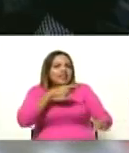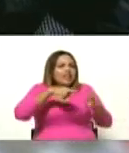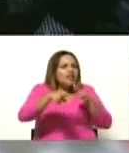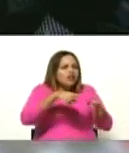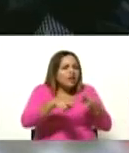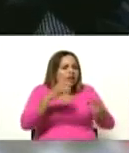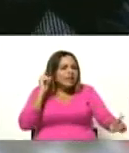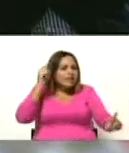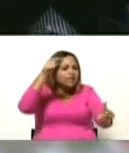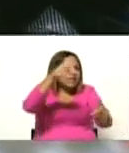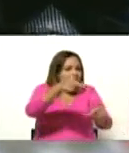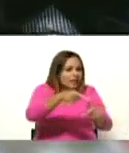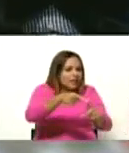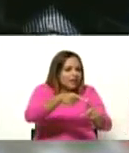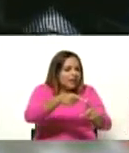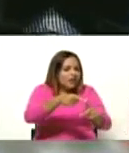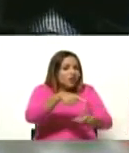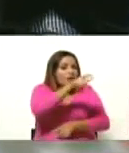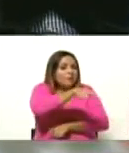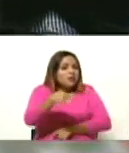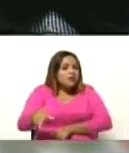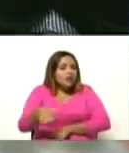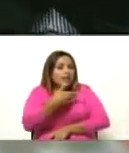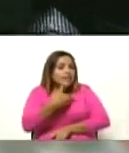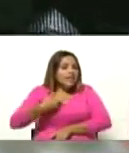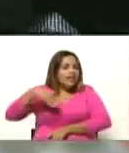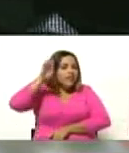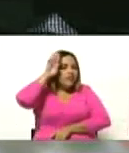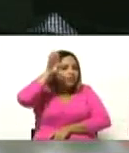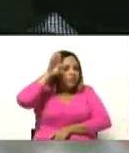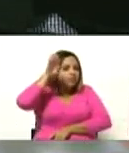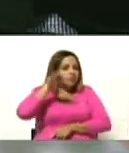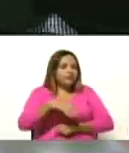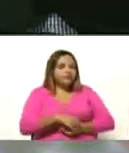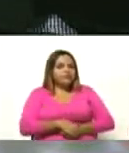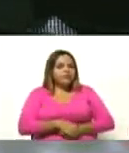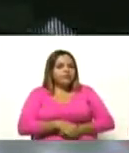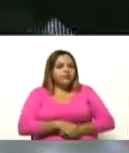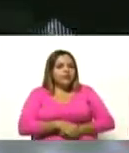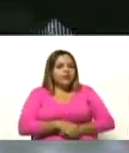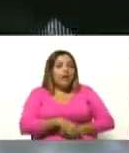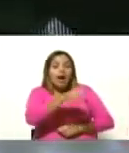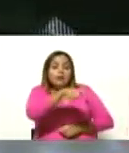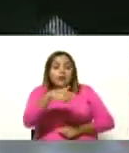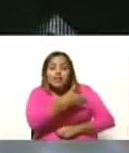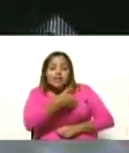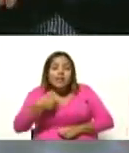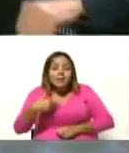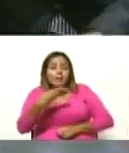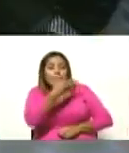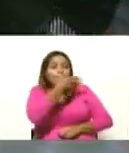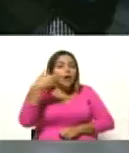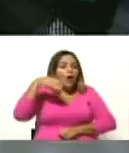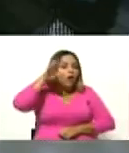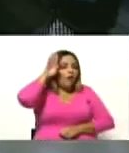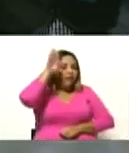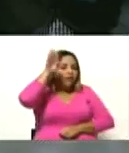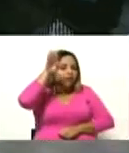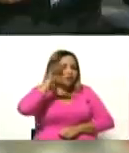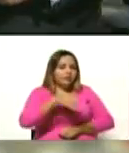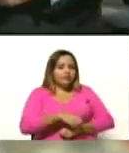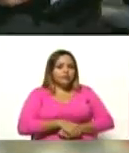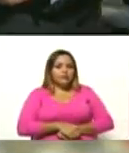que hay que asociar directamente con las expectativas con relación al futuro. Las expectativas son superiores. Ahora bien, cuando